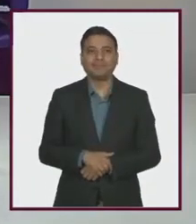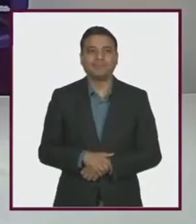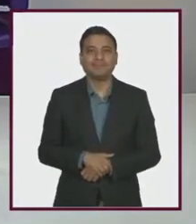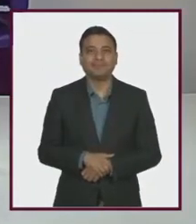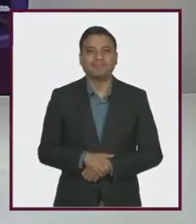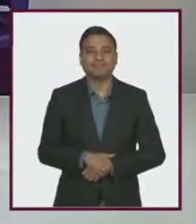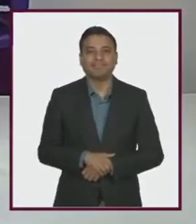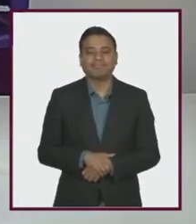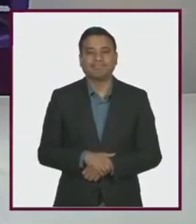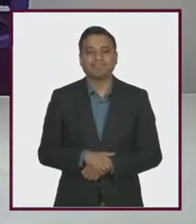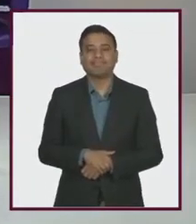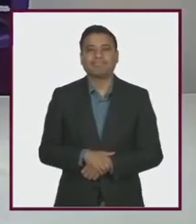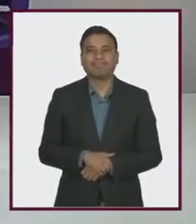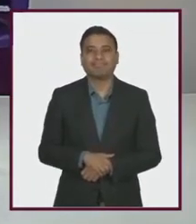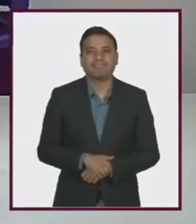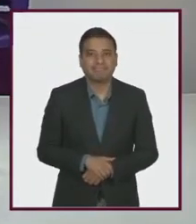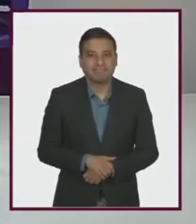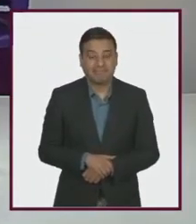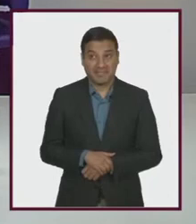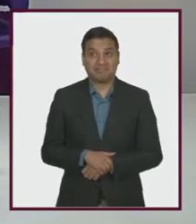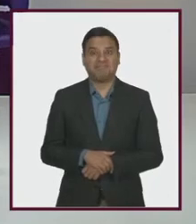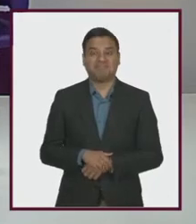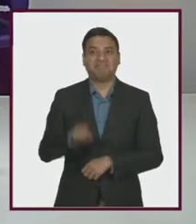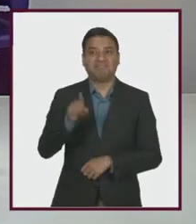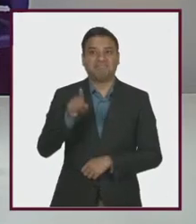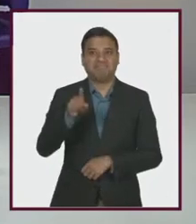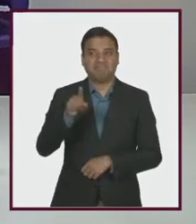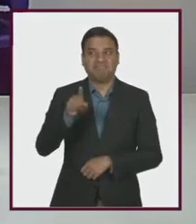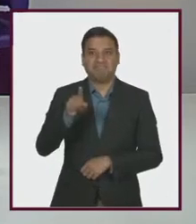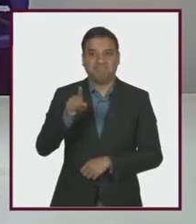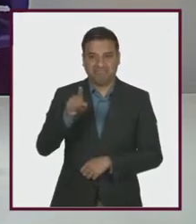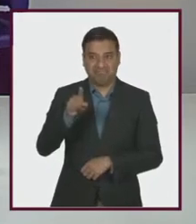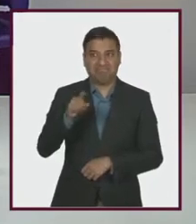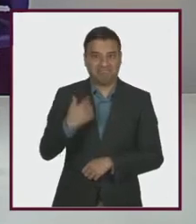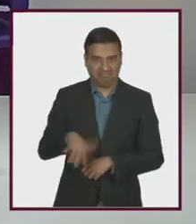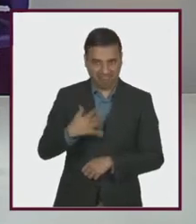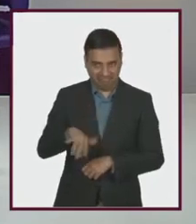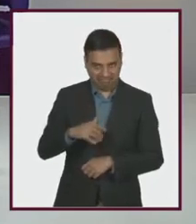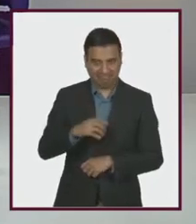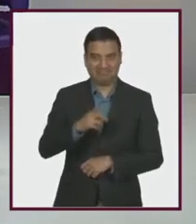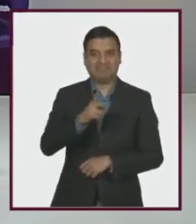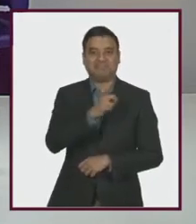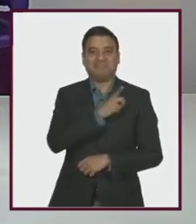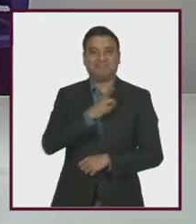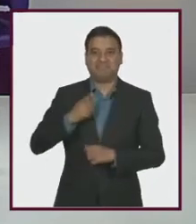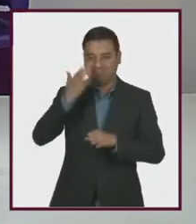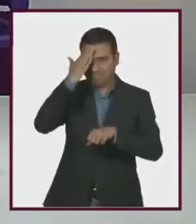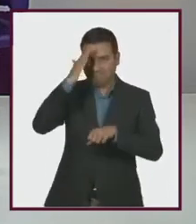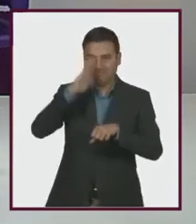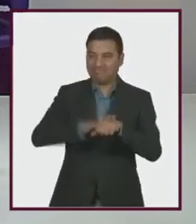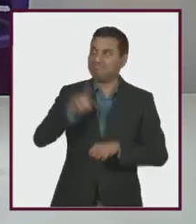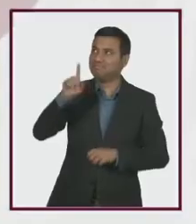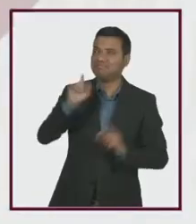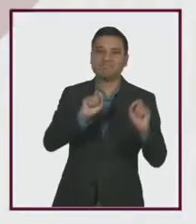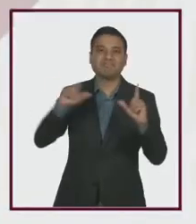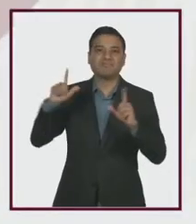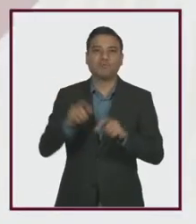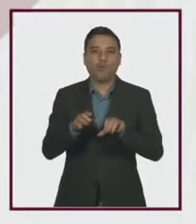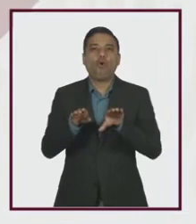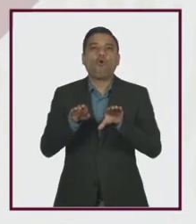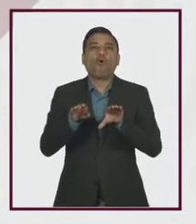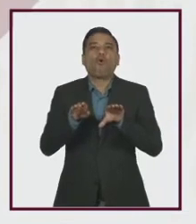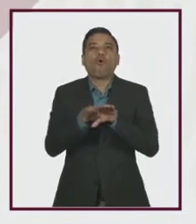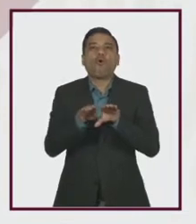es necesario, esta vale la pena tenerla. Aquí tenemos otra, que es la vía de la administración. Sí, la forma también,